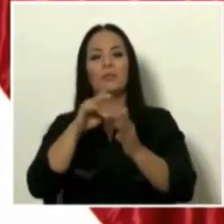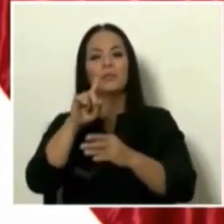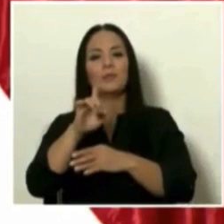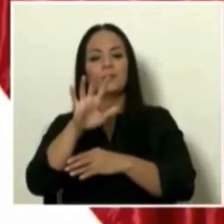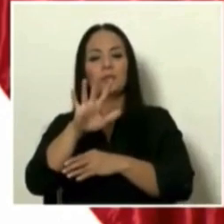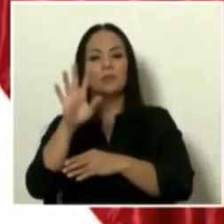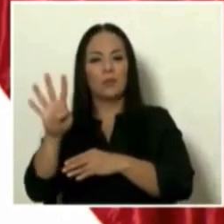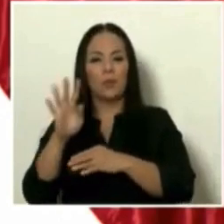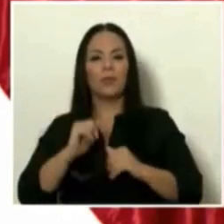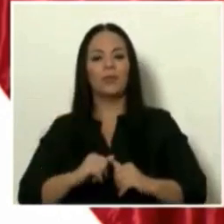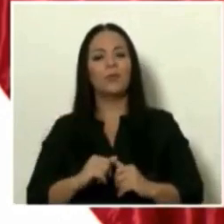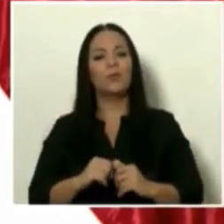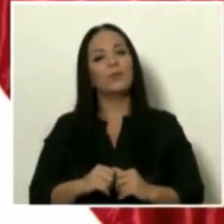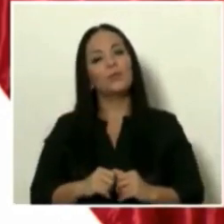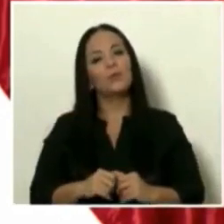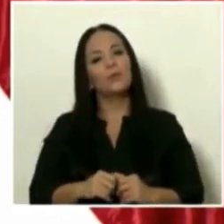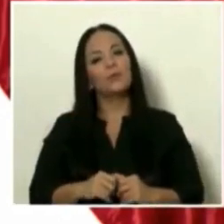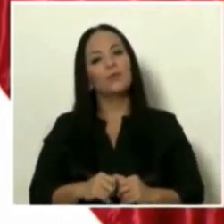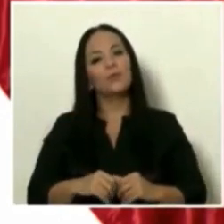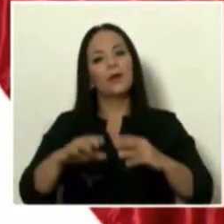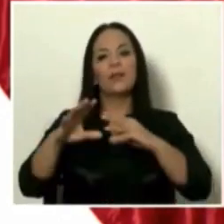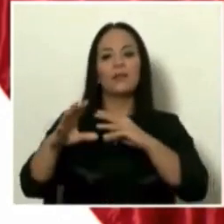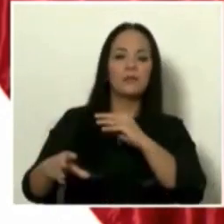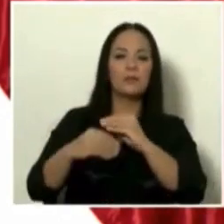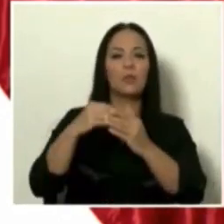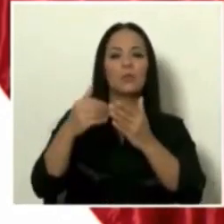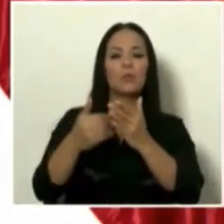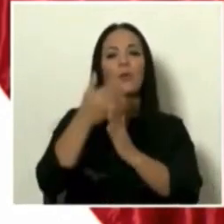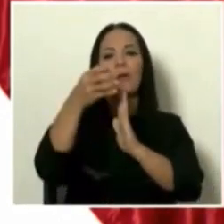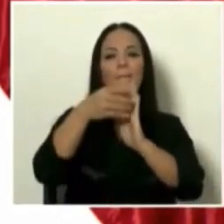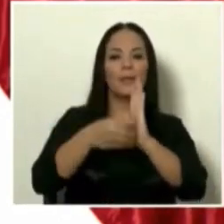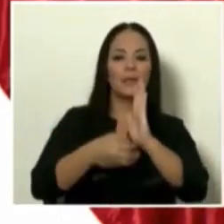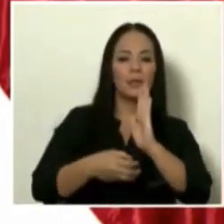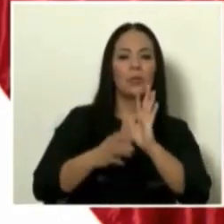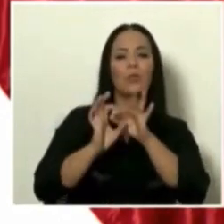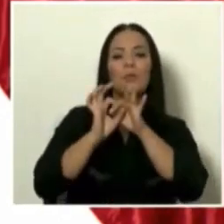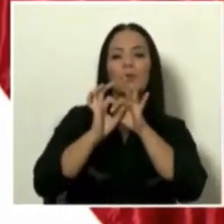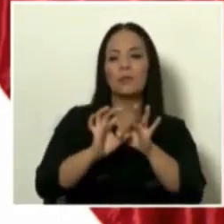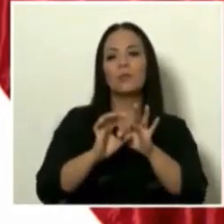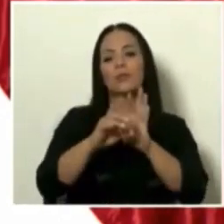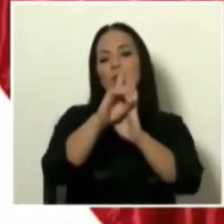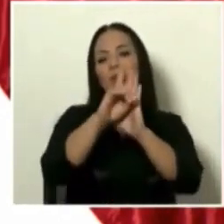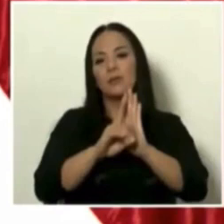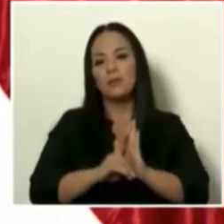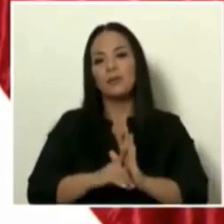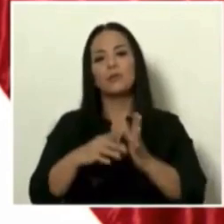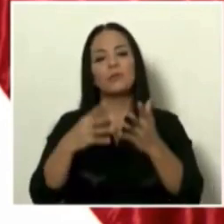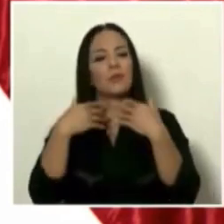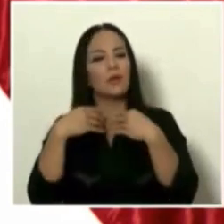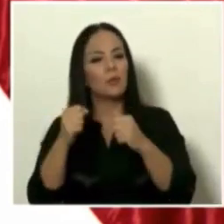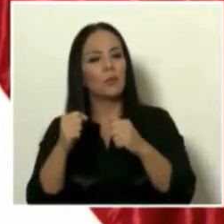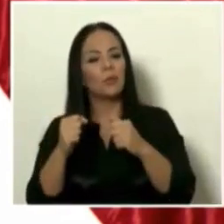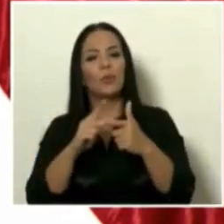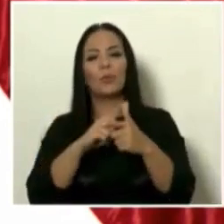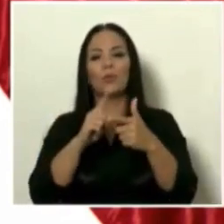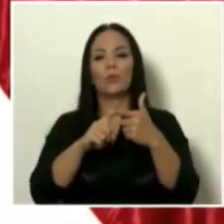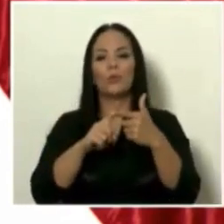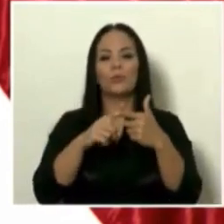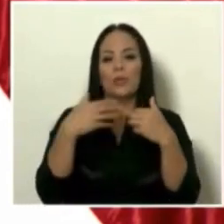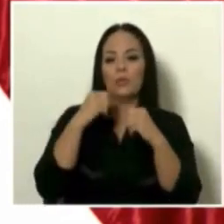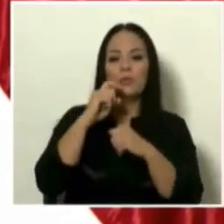21.154, adición de un nuevo capítulo referente a los derechos en salud sexual y